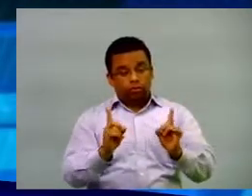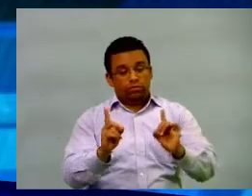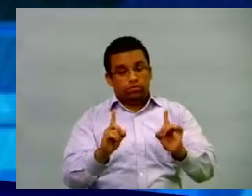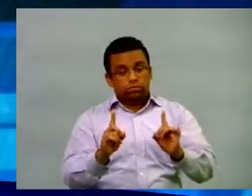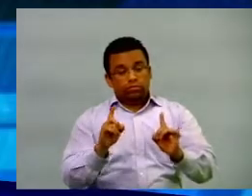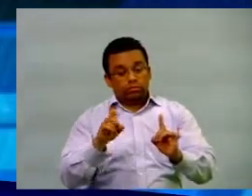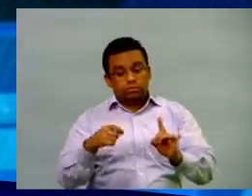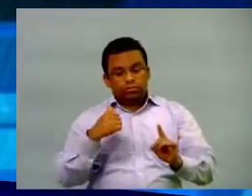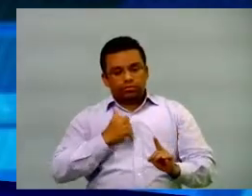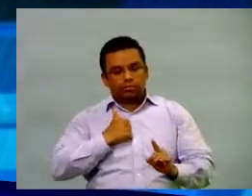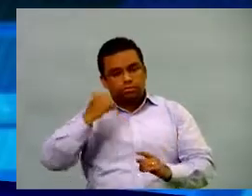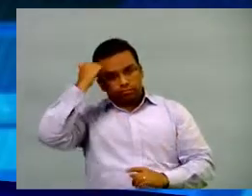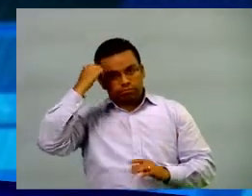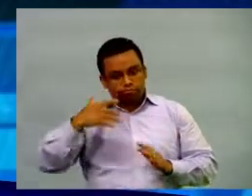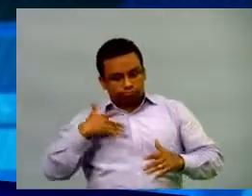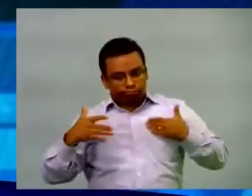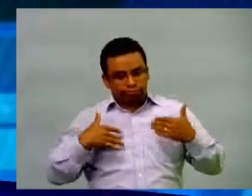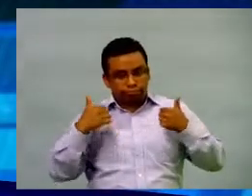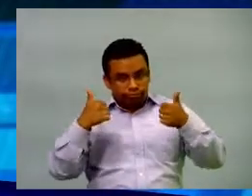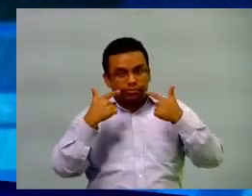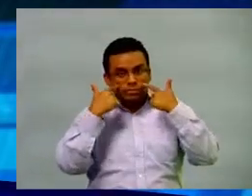maestros divertidos. Yo creo que